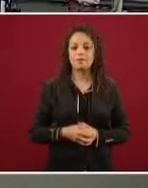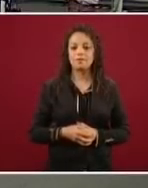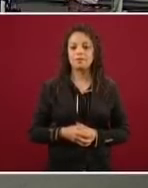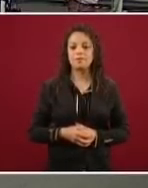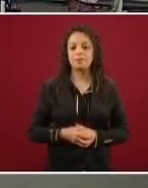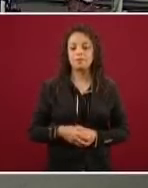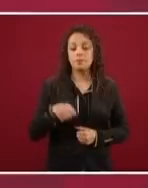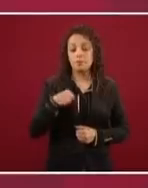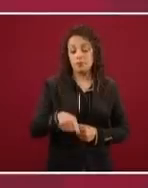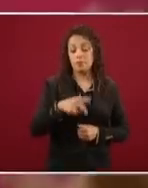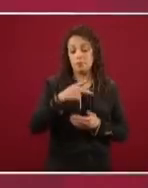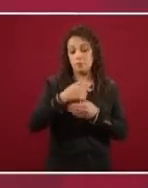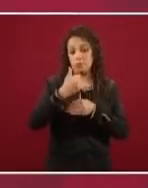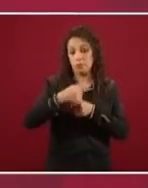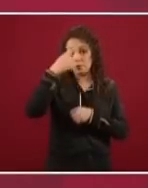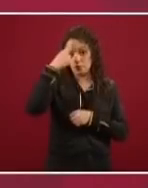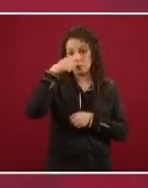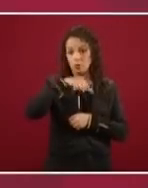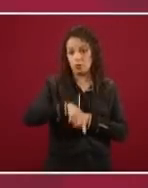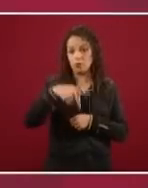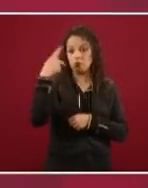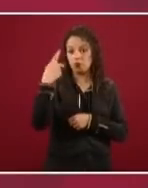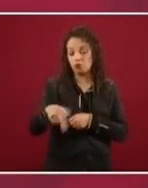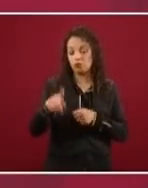del sector energético